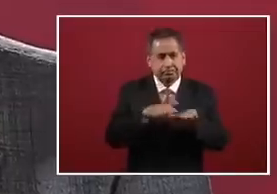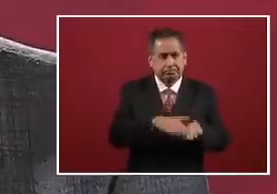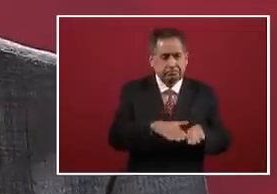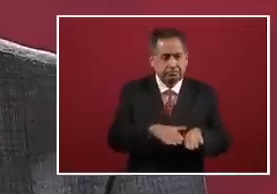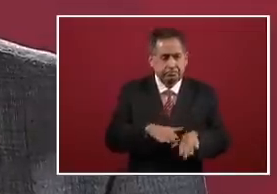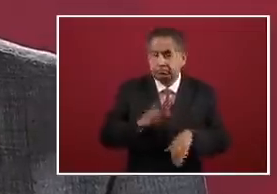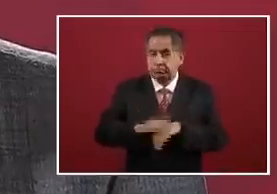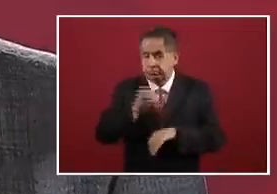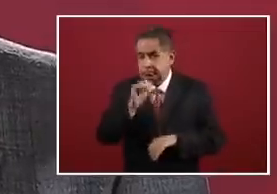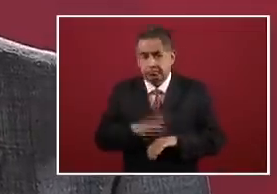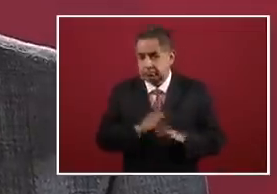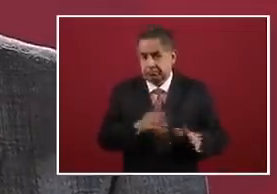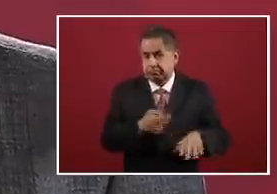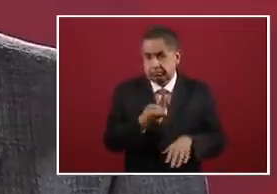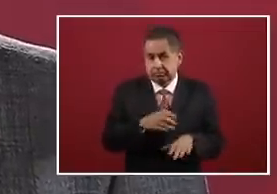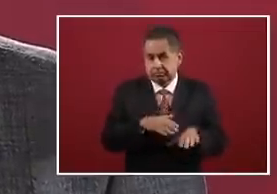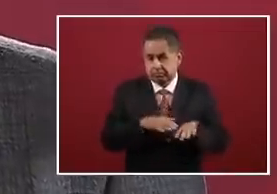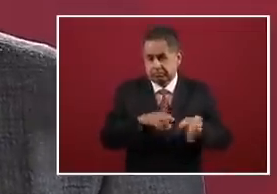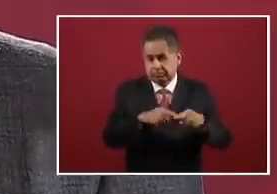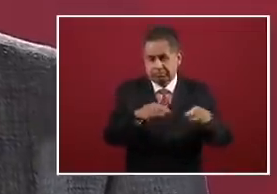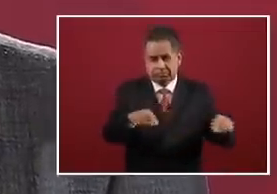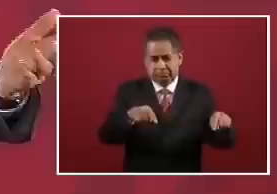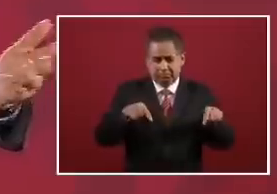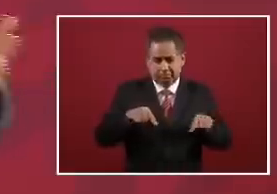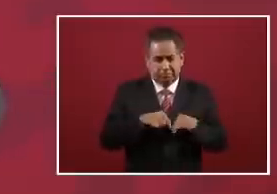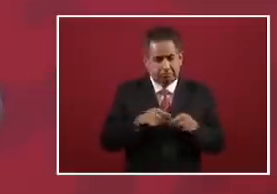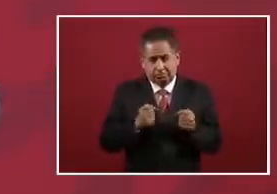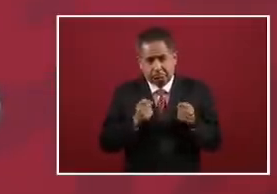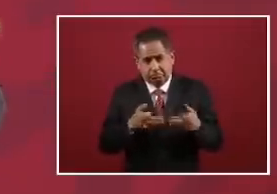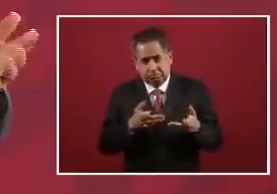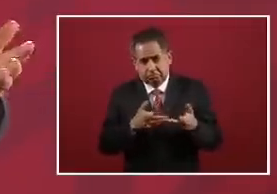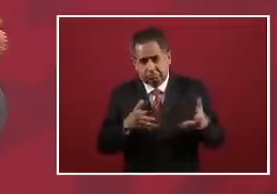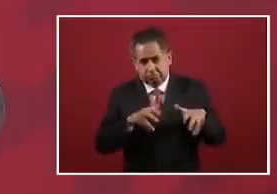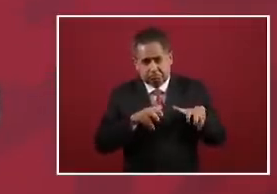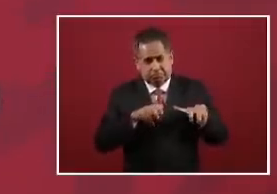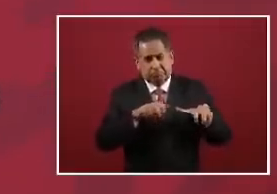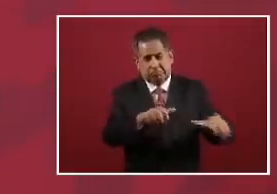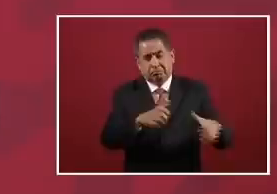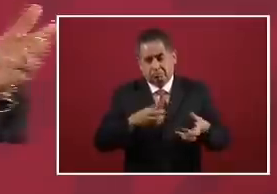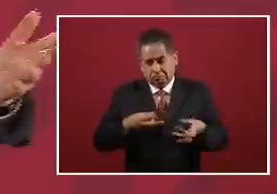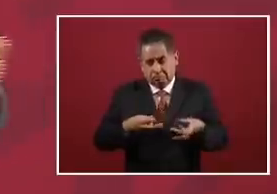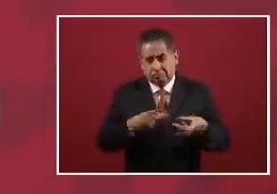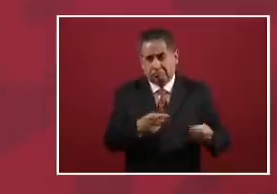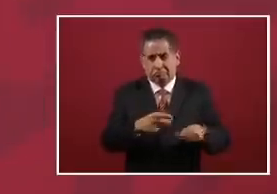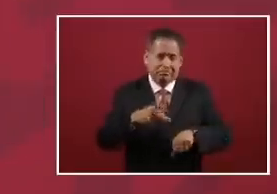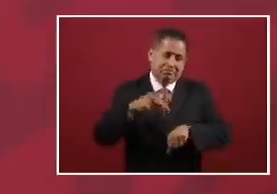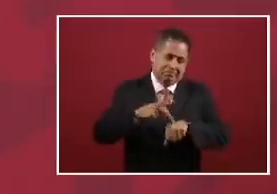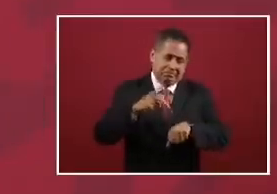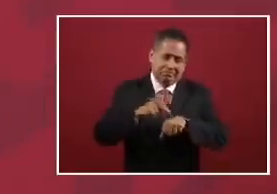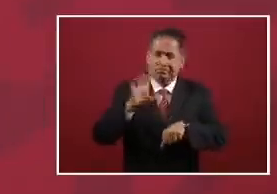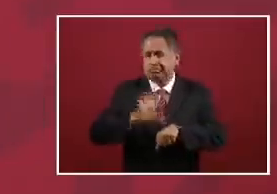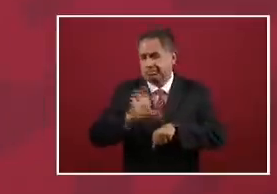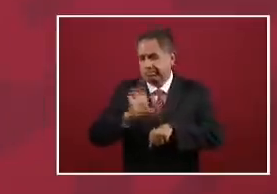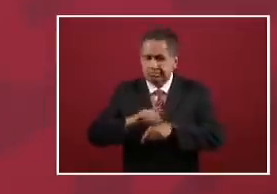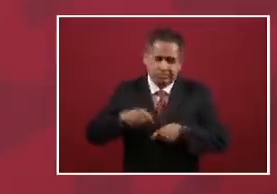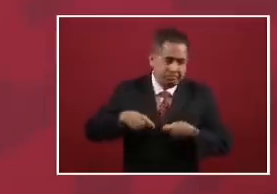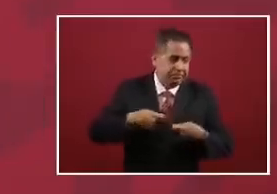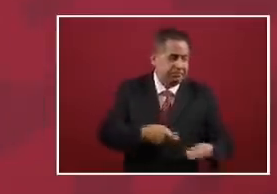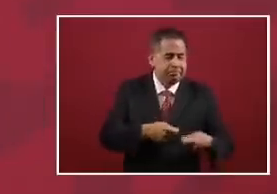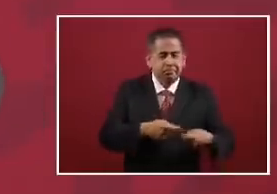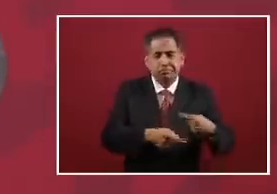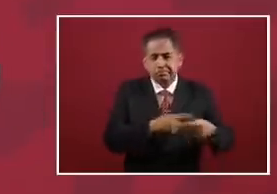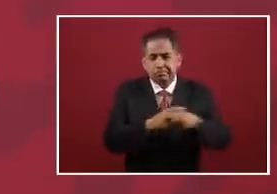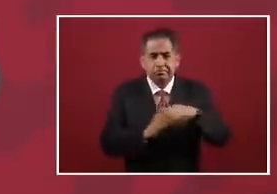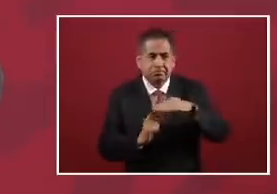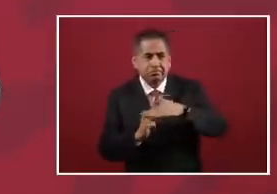hay. Es una cantidad enorme de gasto, de concreto, de